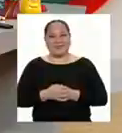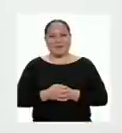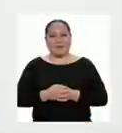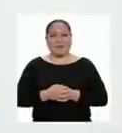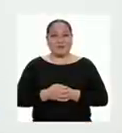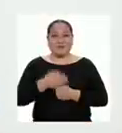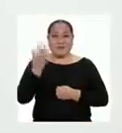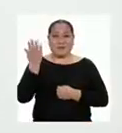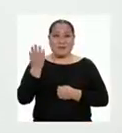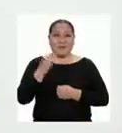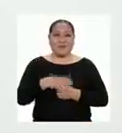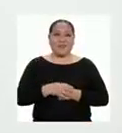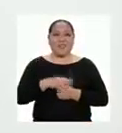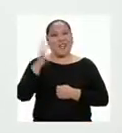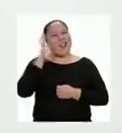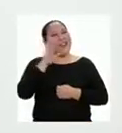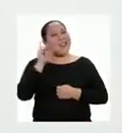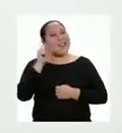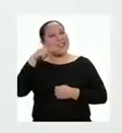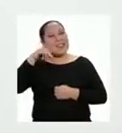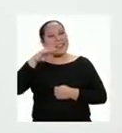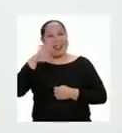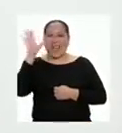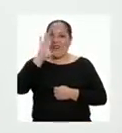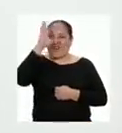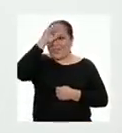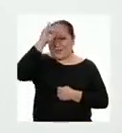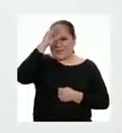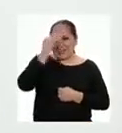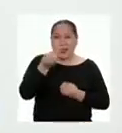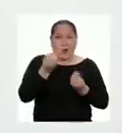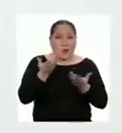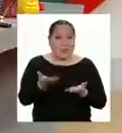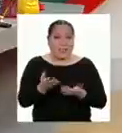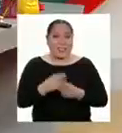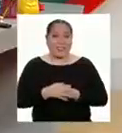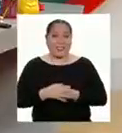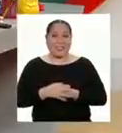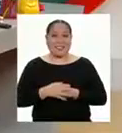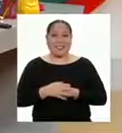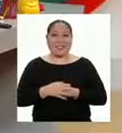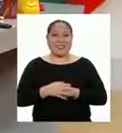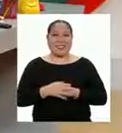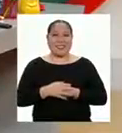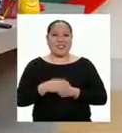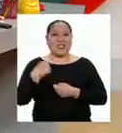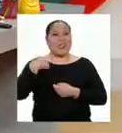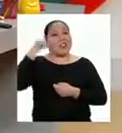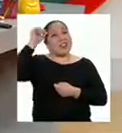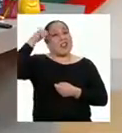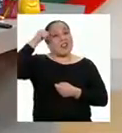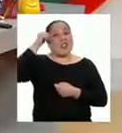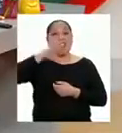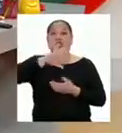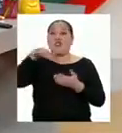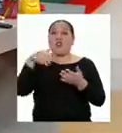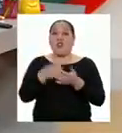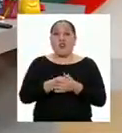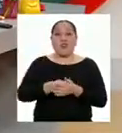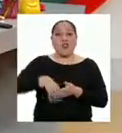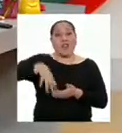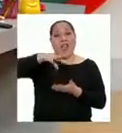Ahí llegó. Hola Yanira, hola chicas y chicos, ¿cómo han estado? Les recordaba todo lo que aprendimos la clase